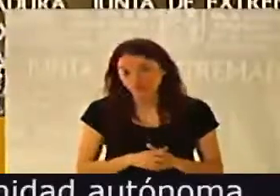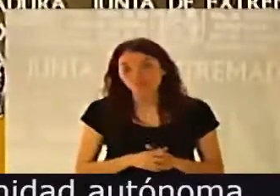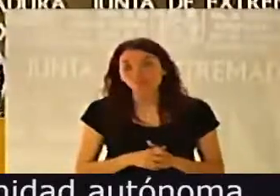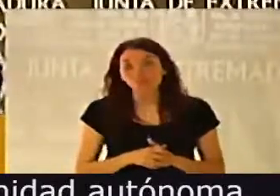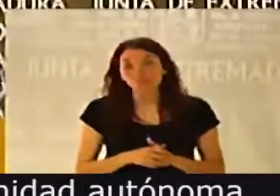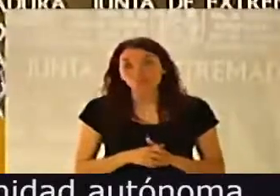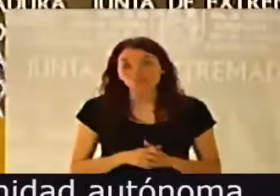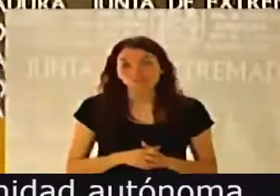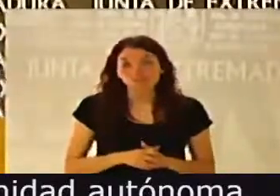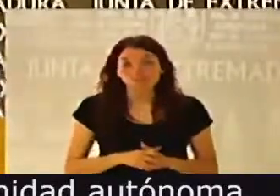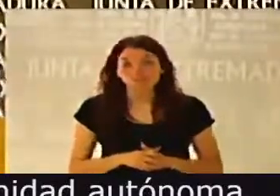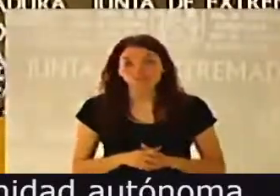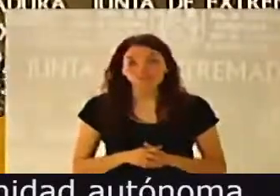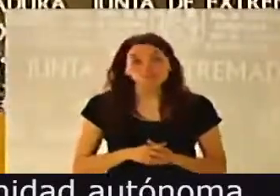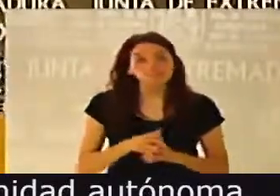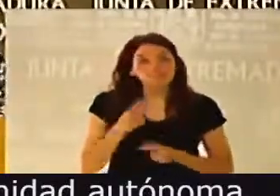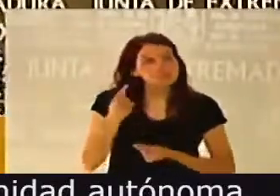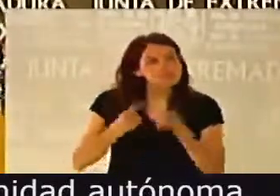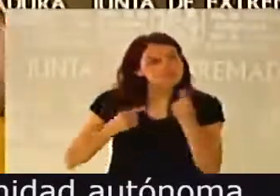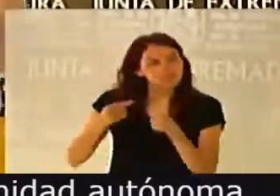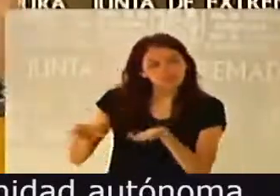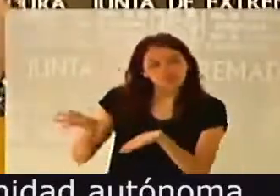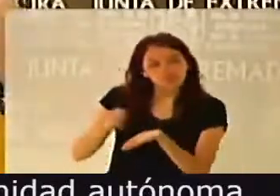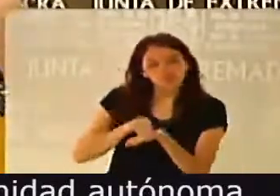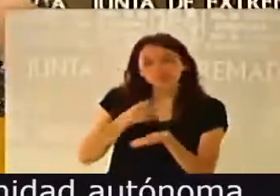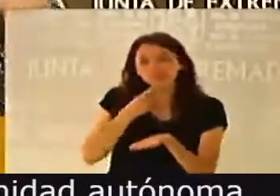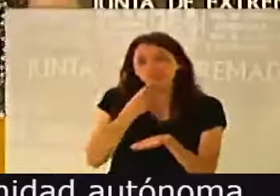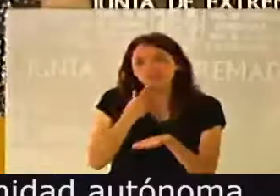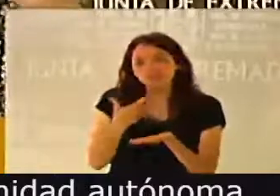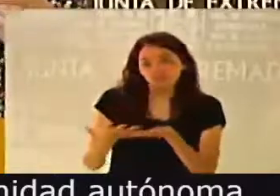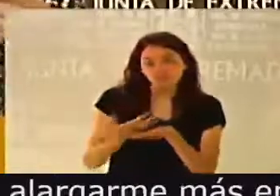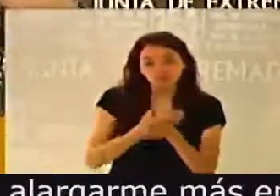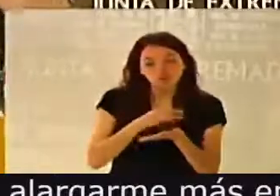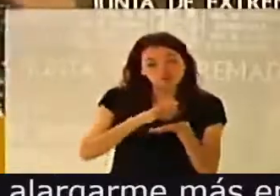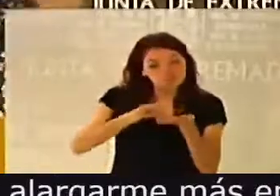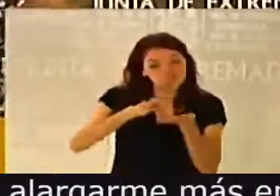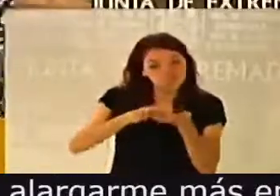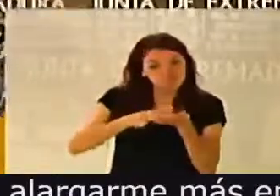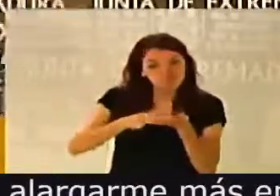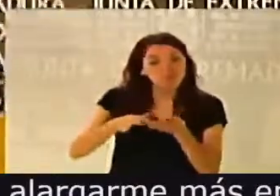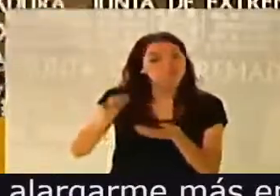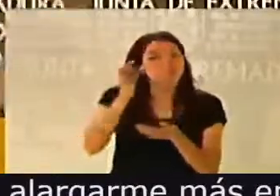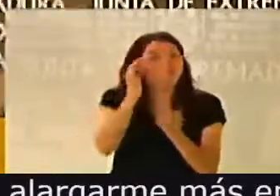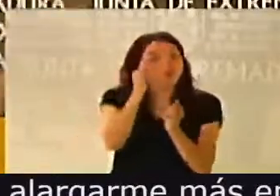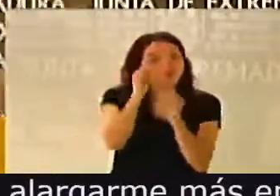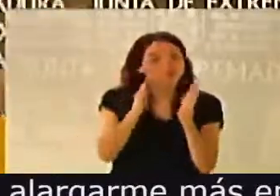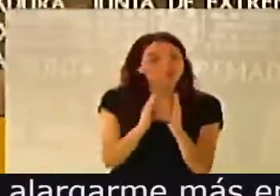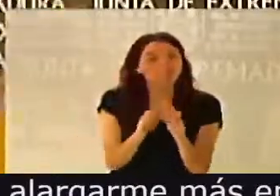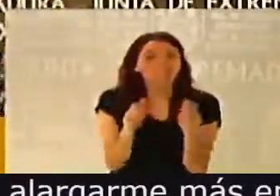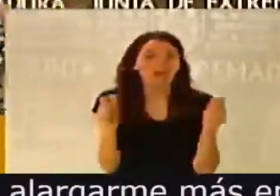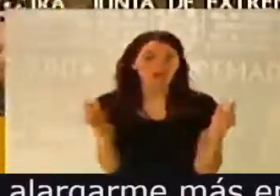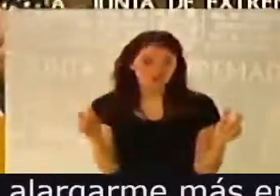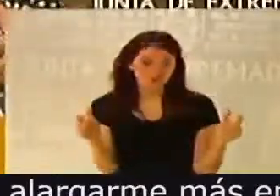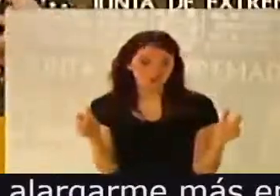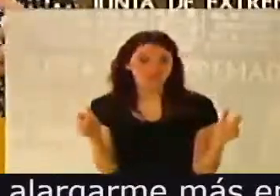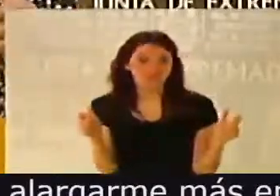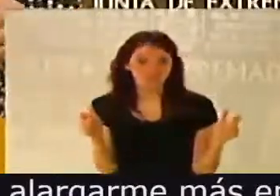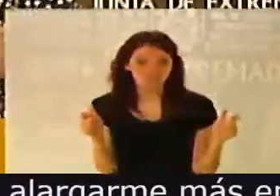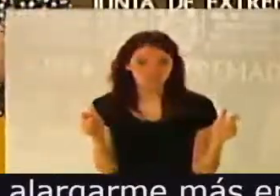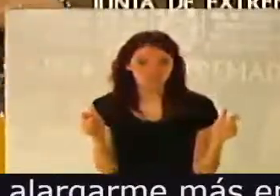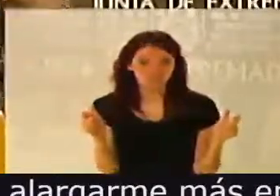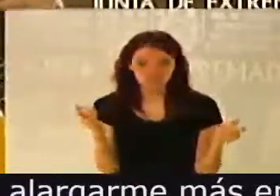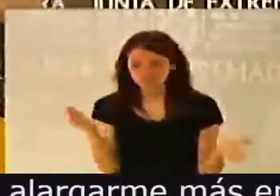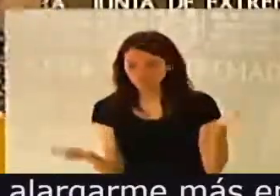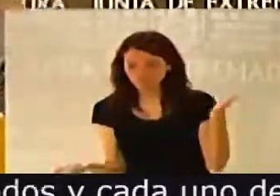prensa. Sí tengo datos que en todos y cada uno de los servicios que tenemos se han incrementado las mujeres a las que hemos atendido. Es decir, que tengamos en cuenta